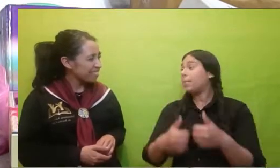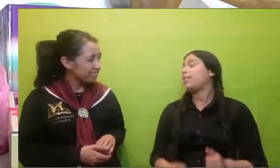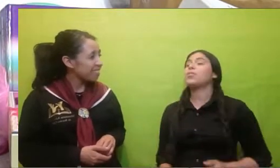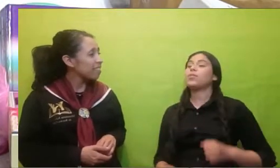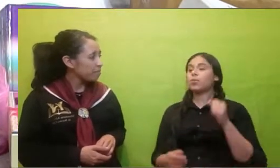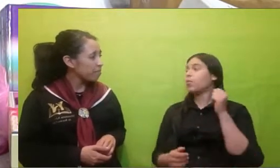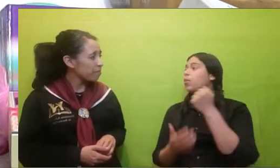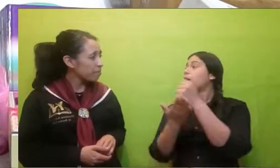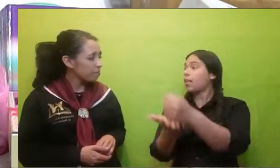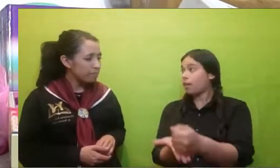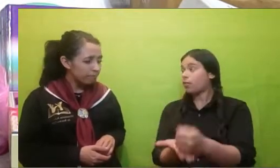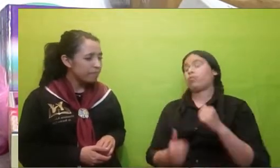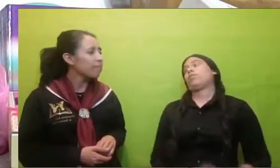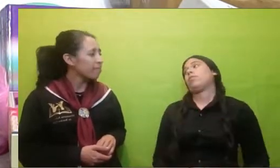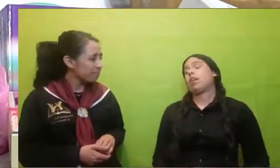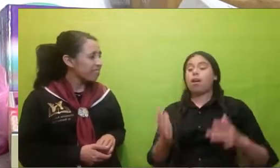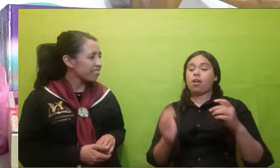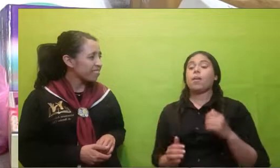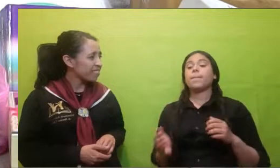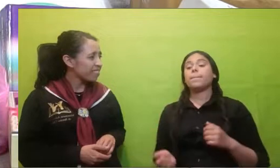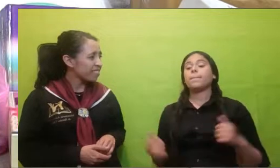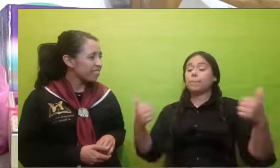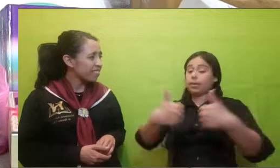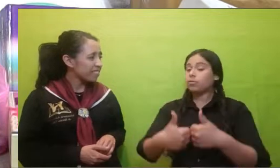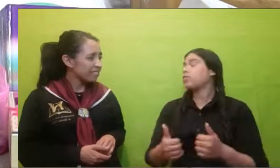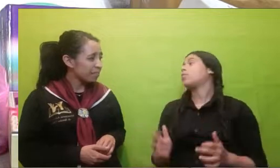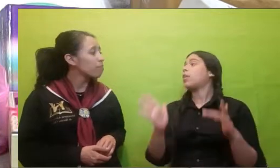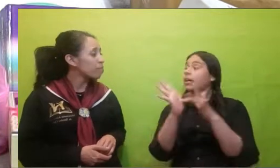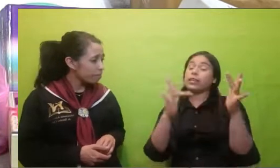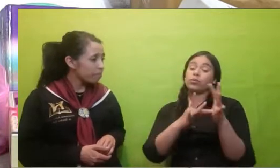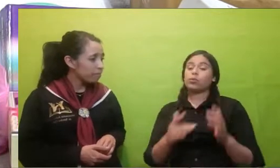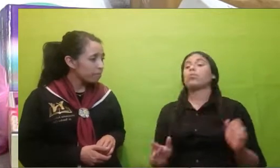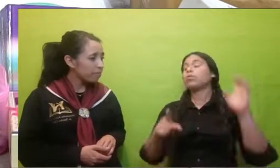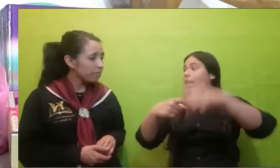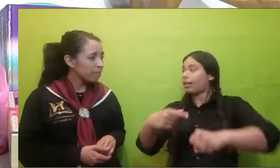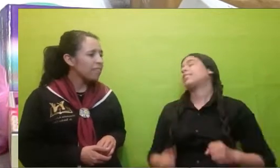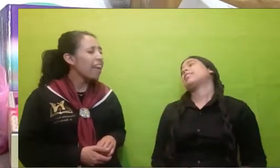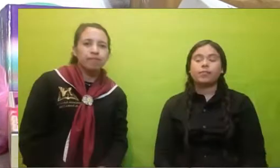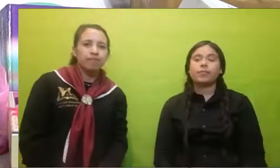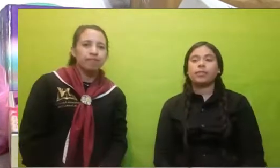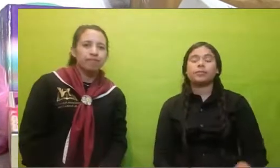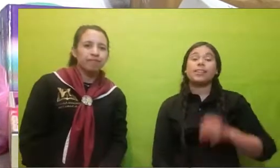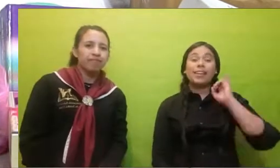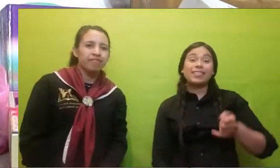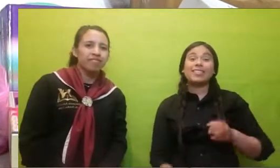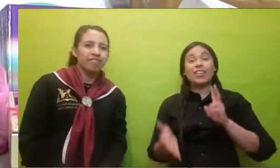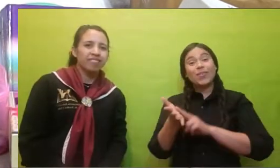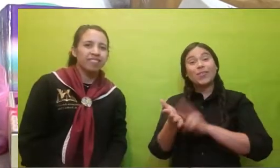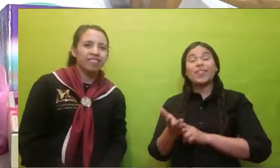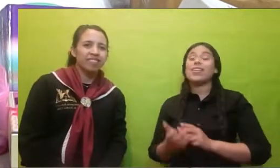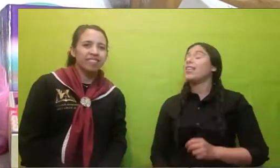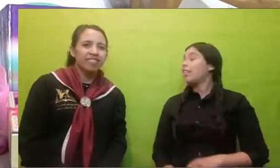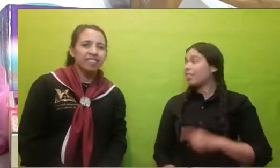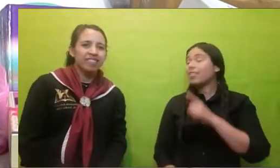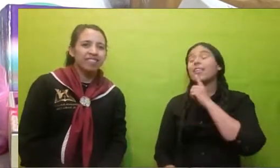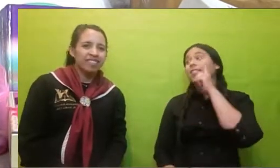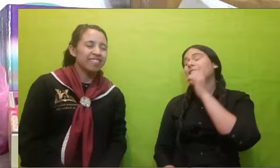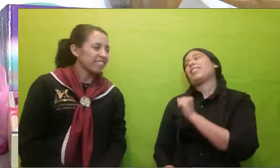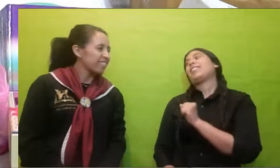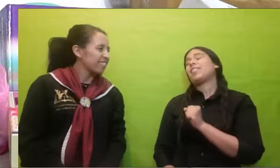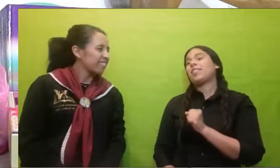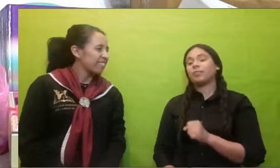Así ellos pueden ver a Jesús a través de nosotros. Y de esa manera pueden aceptarlo y decidir por él. Sí. ¿Sí